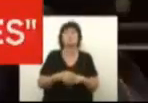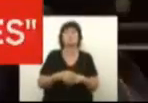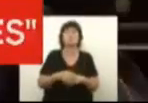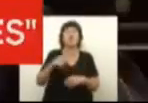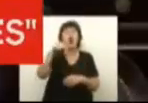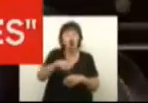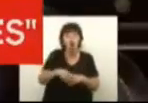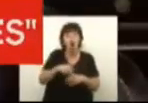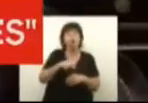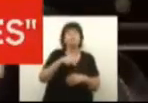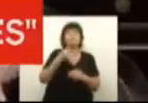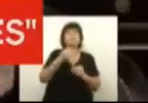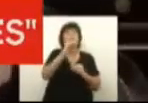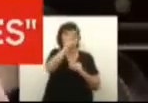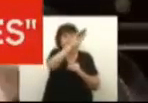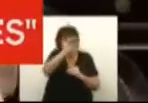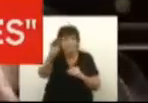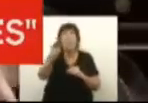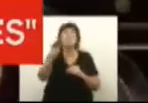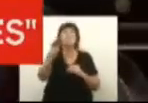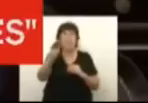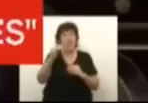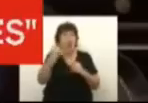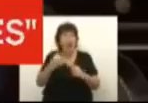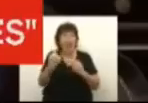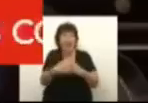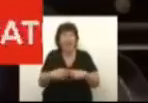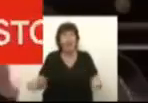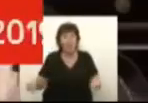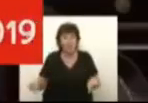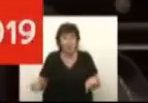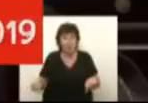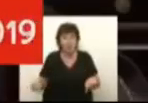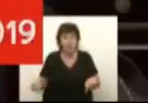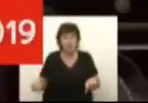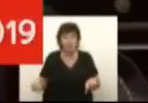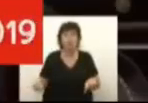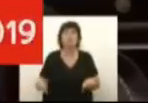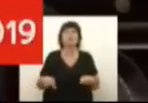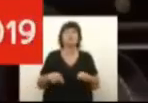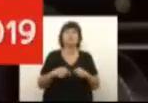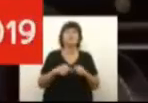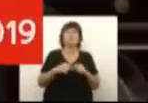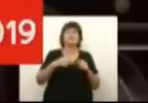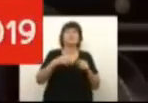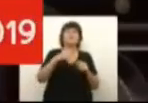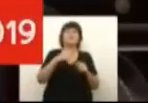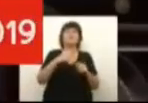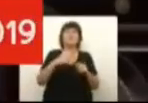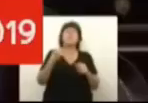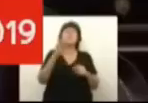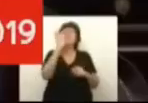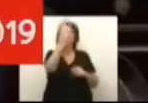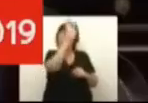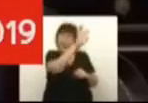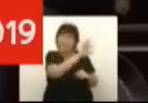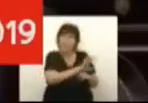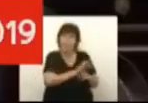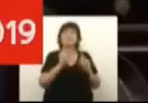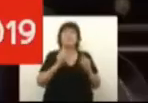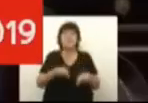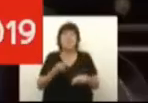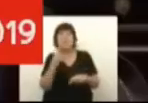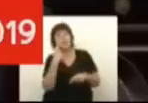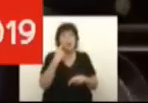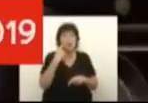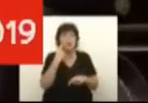estamos participando en la movilización con un planteo muy claro, rechazar este presupuesto que está diseñado en función de pagarle a los